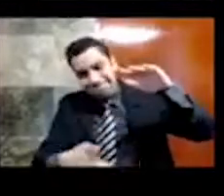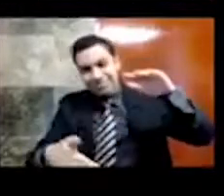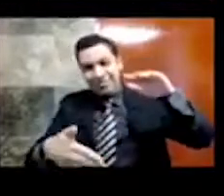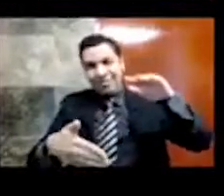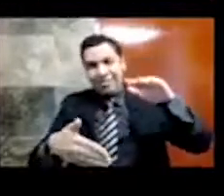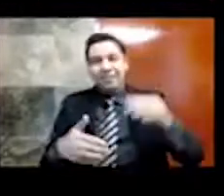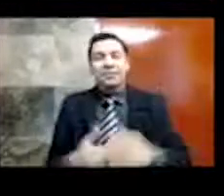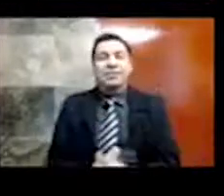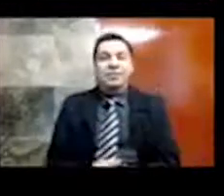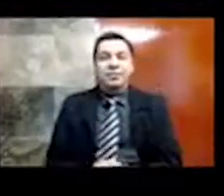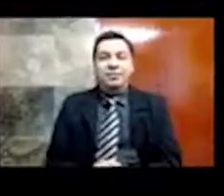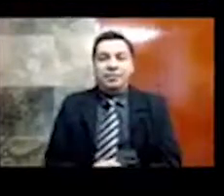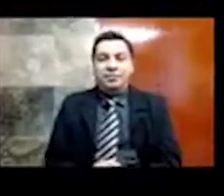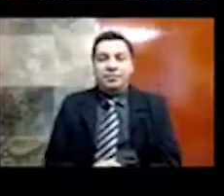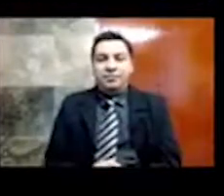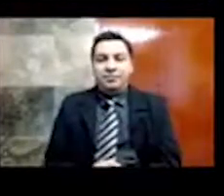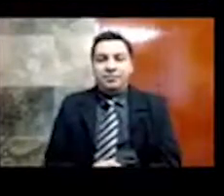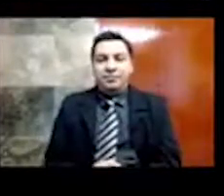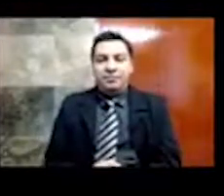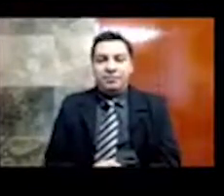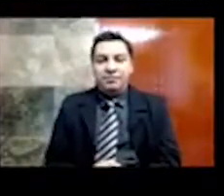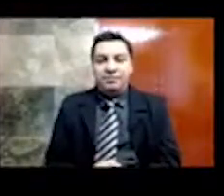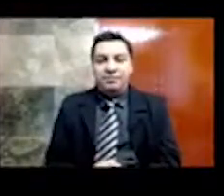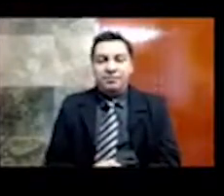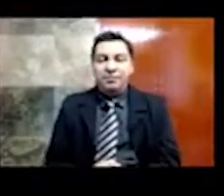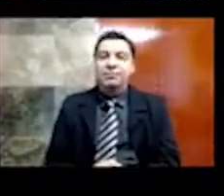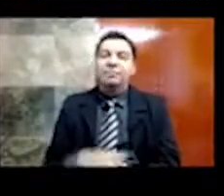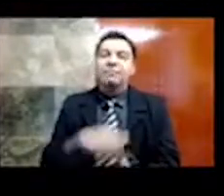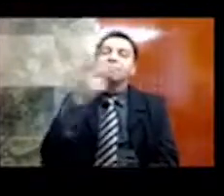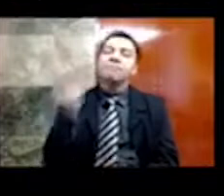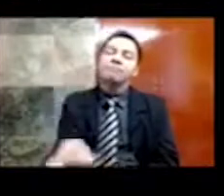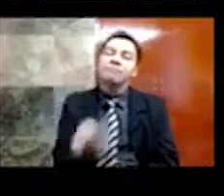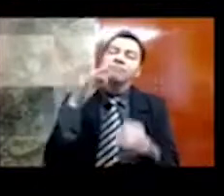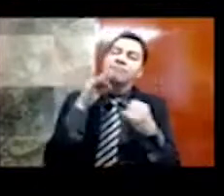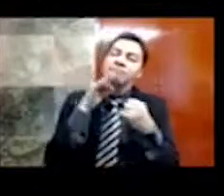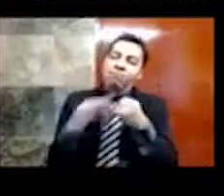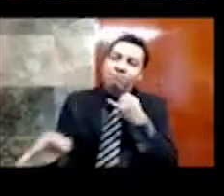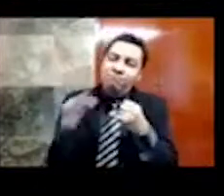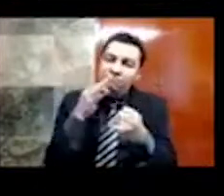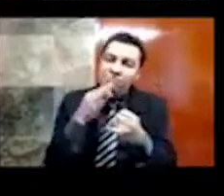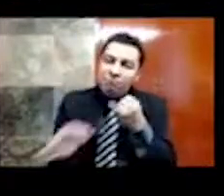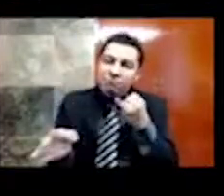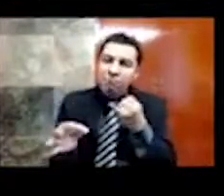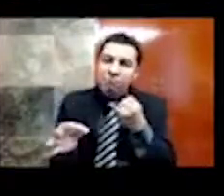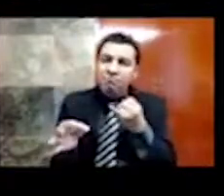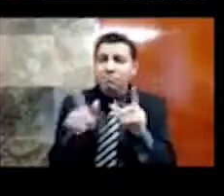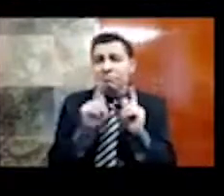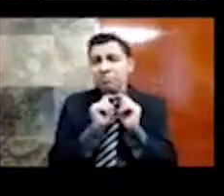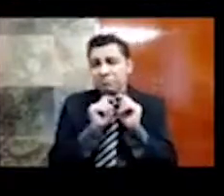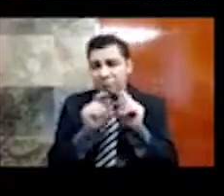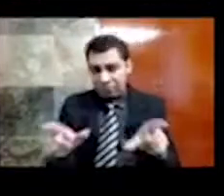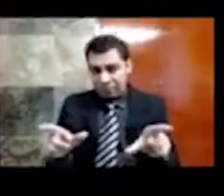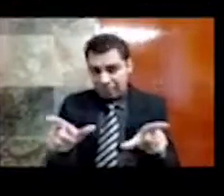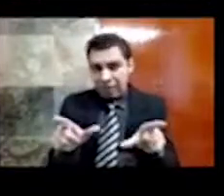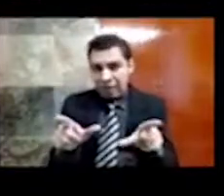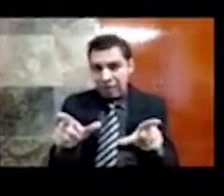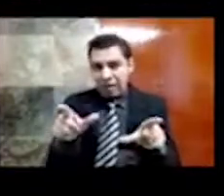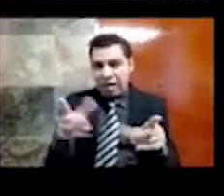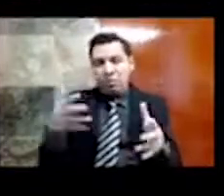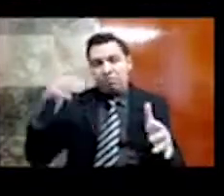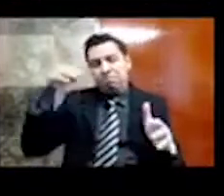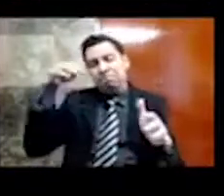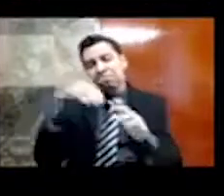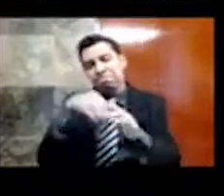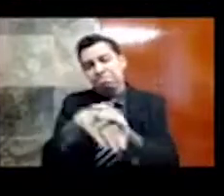favor. Y finalmente, en este proceso de, y posterior o justo al término